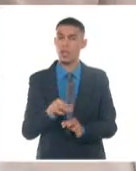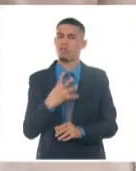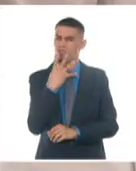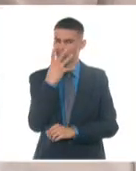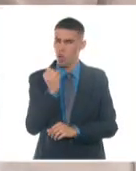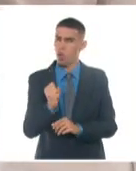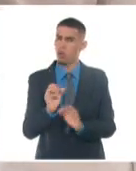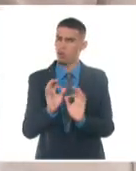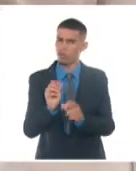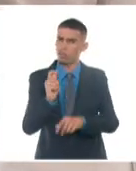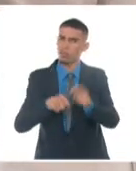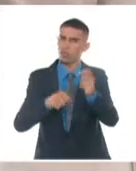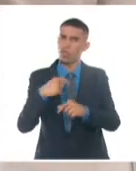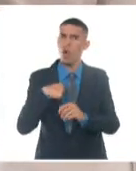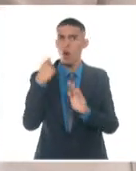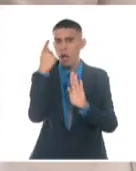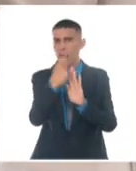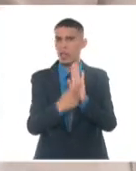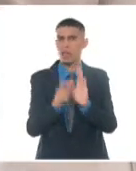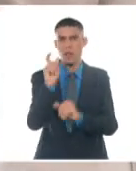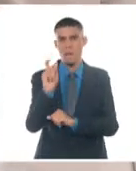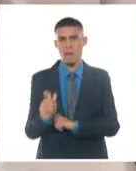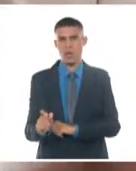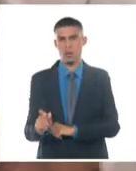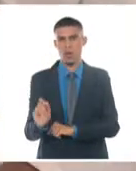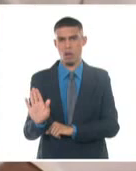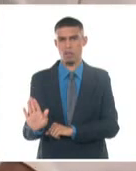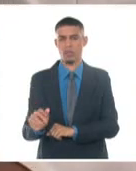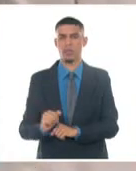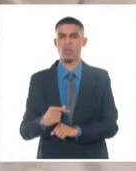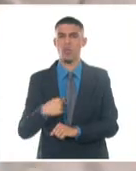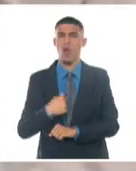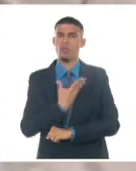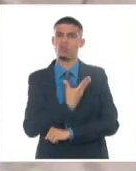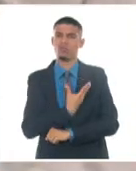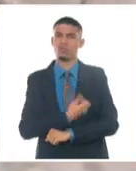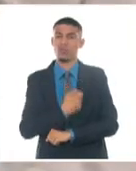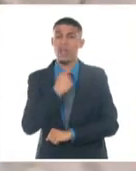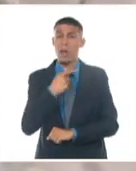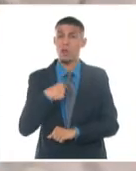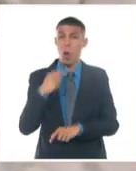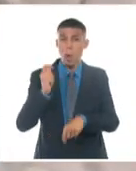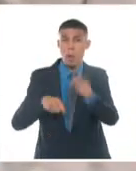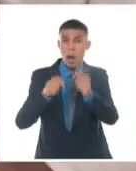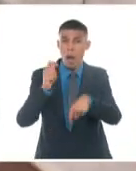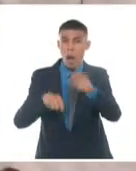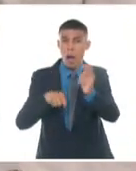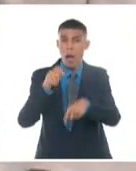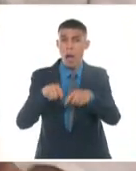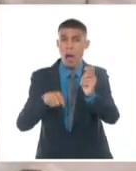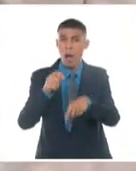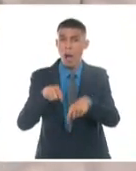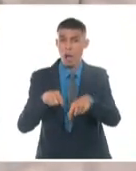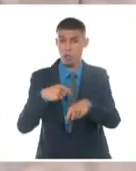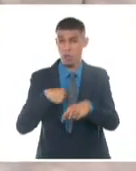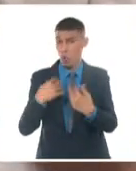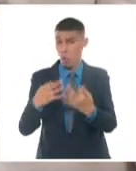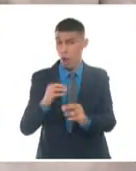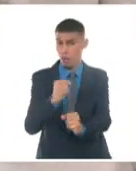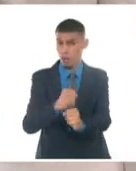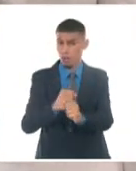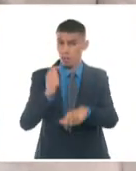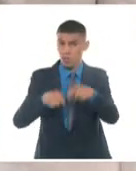una característica muy personal, que sufro mucho cuando se me complica un paciente. Me transformo, me